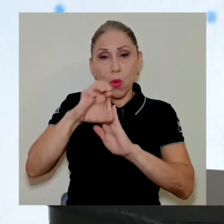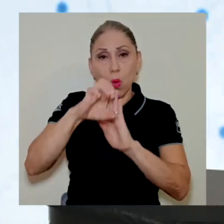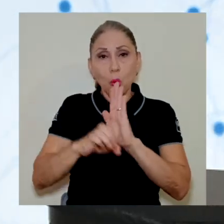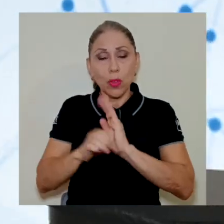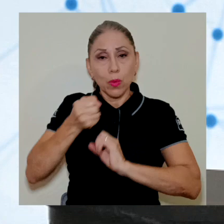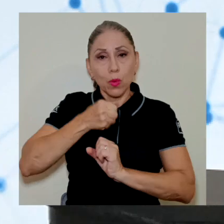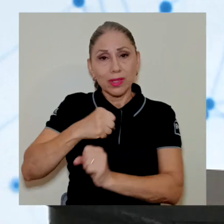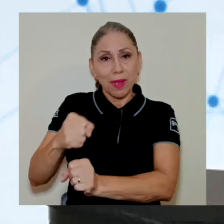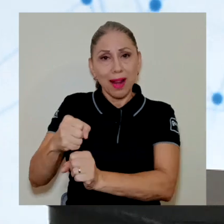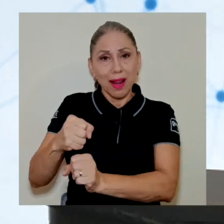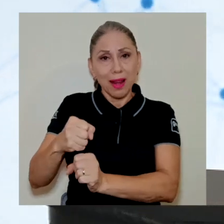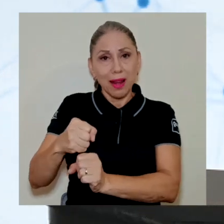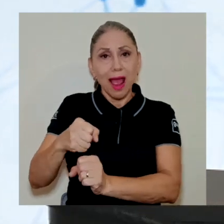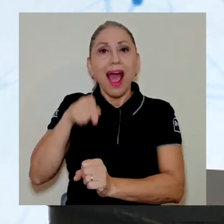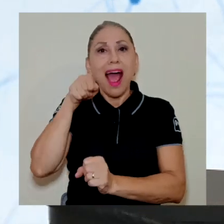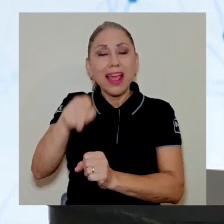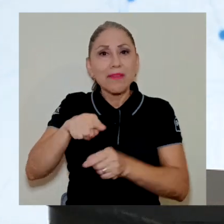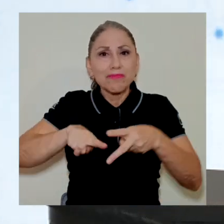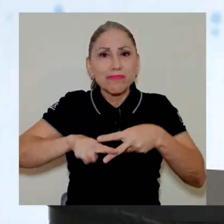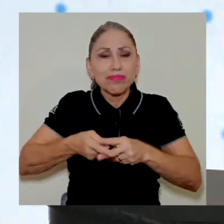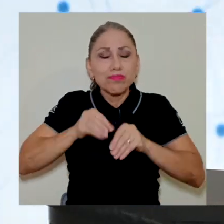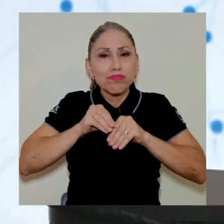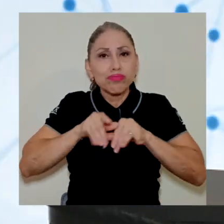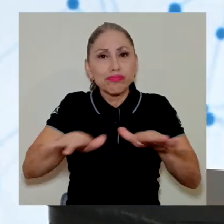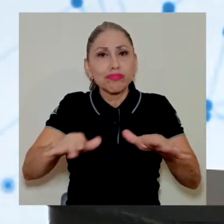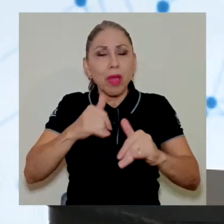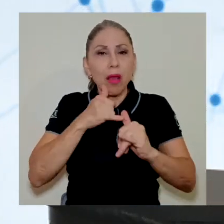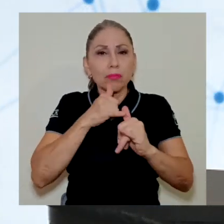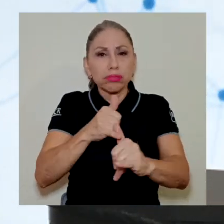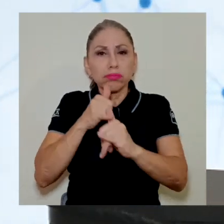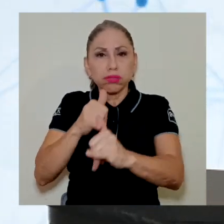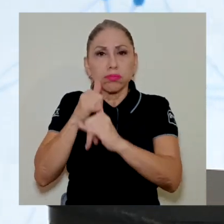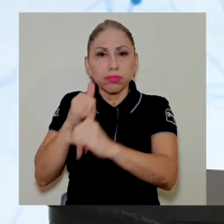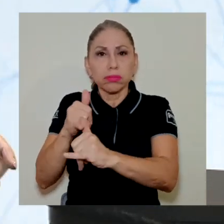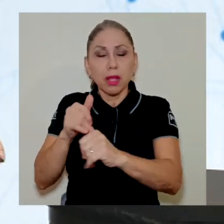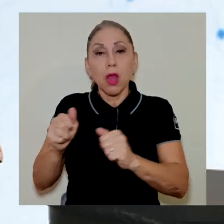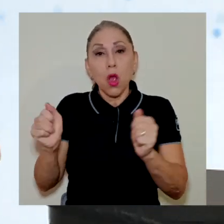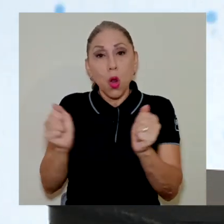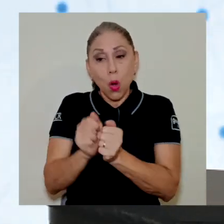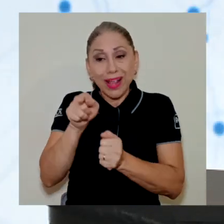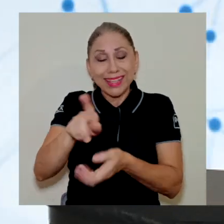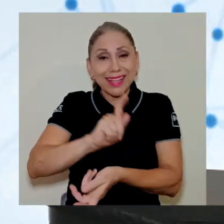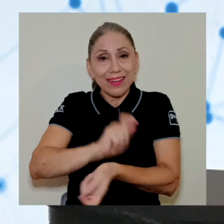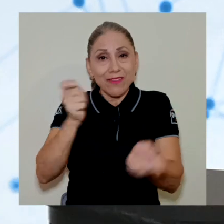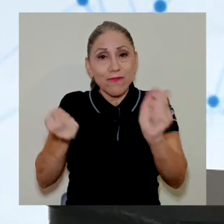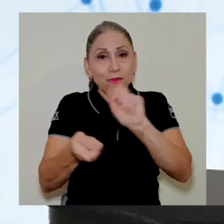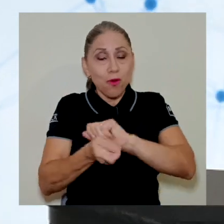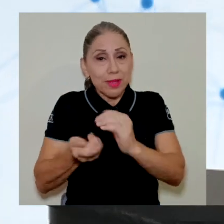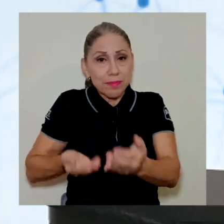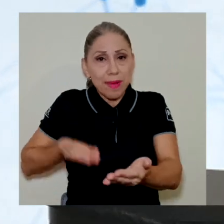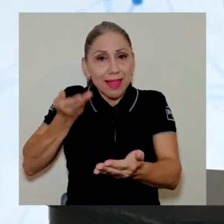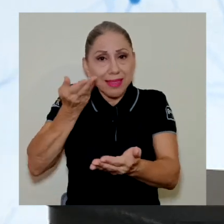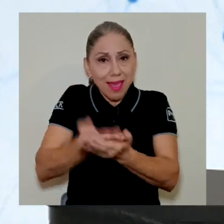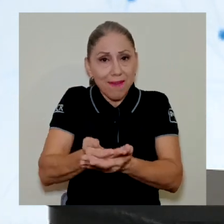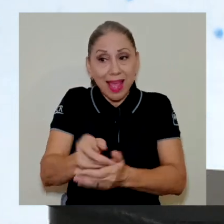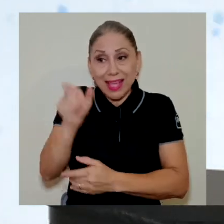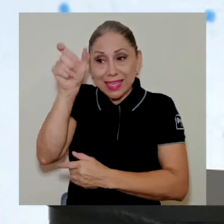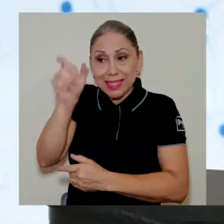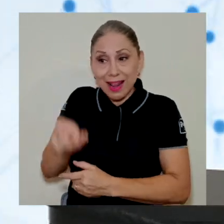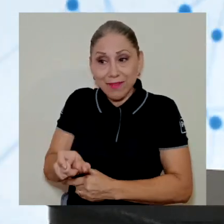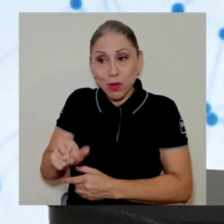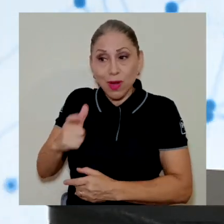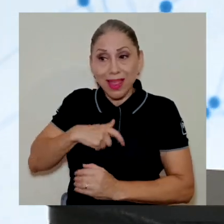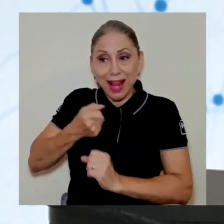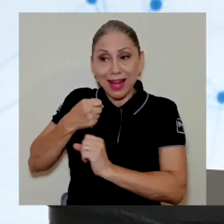Código Municipal fue cuando se dispararon las denuncias, porque con esta reforma lo que se planteaba es que estaba la figura